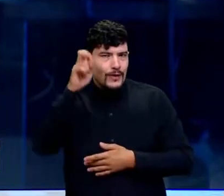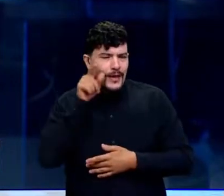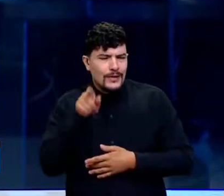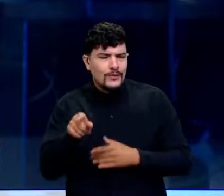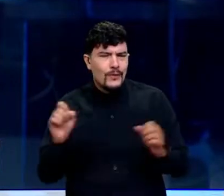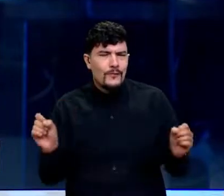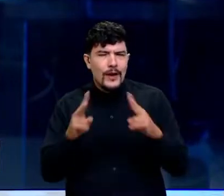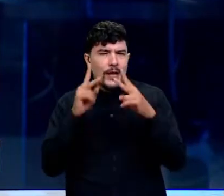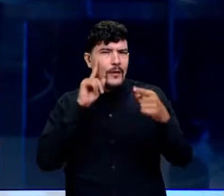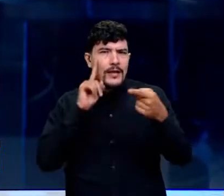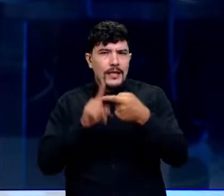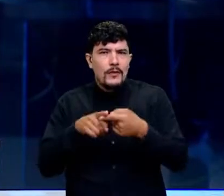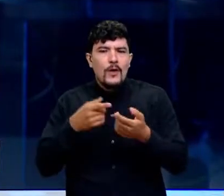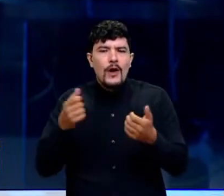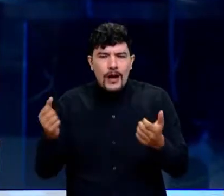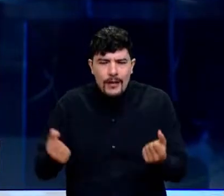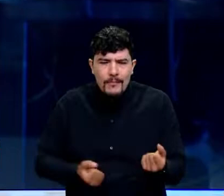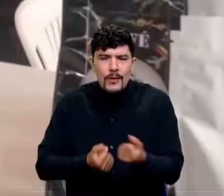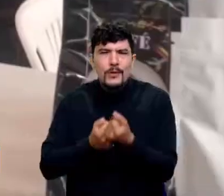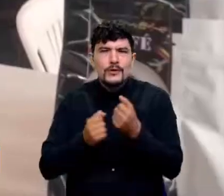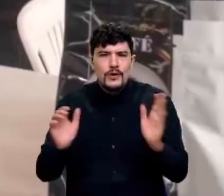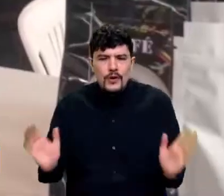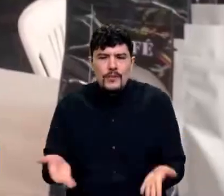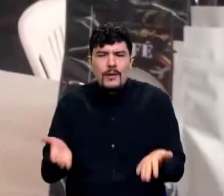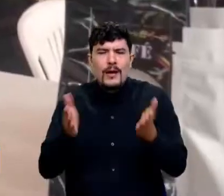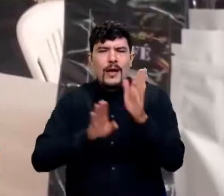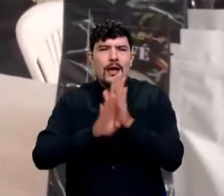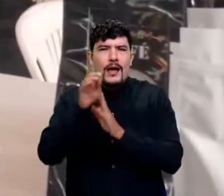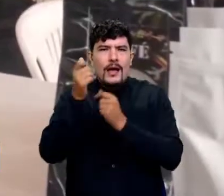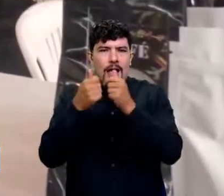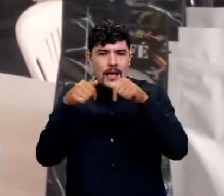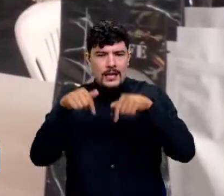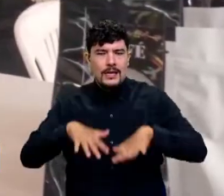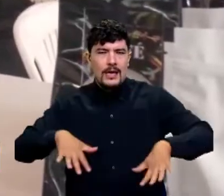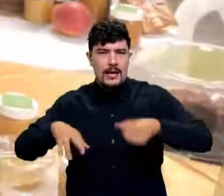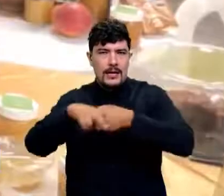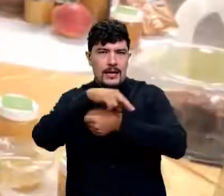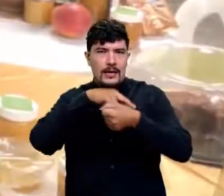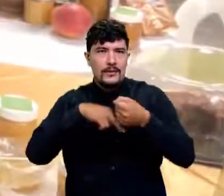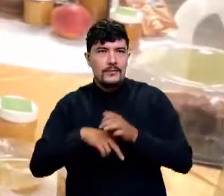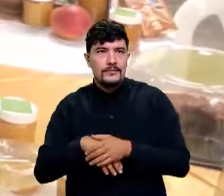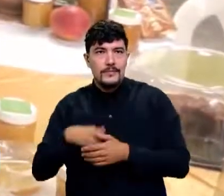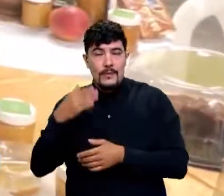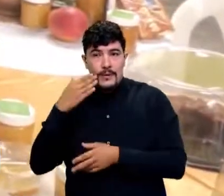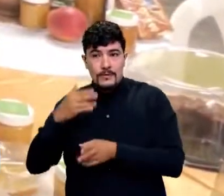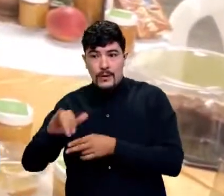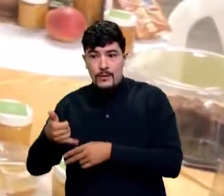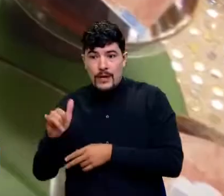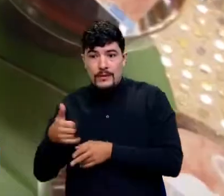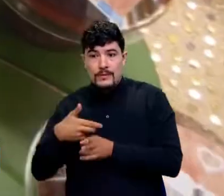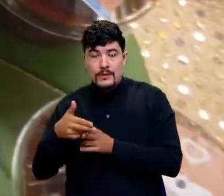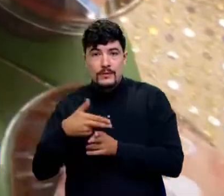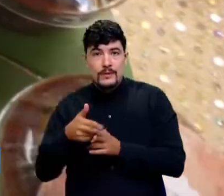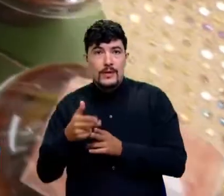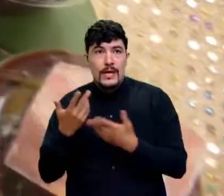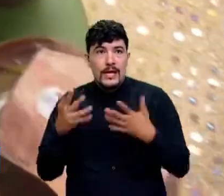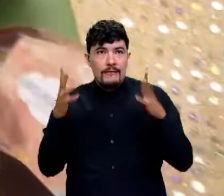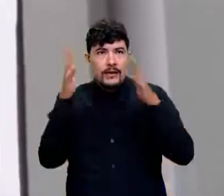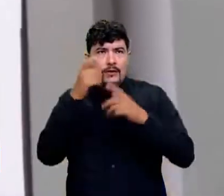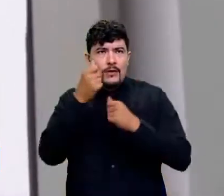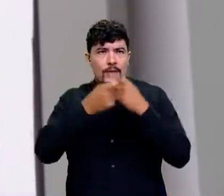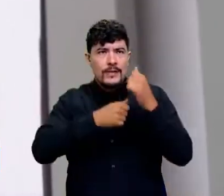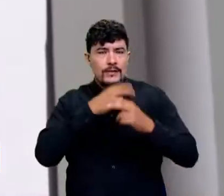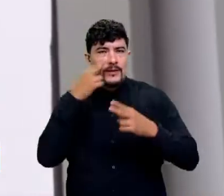los negocios de la región desde este jueves hasta el sábado 11 de junio cúcuta será ti centro del evento comercial y